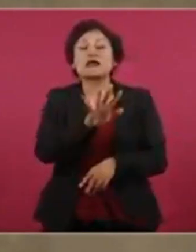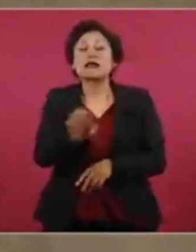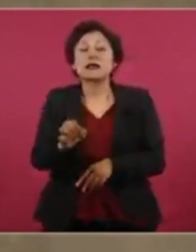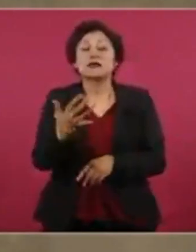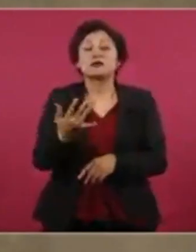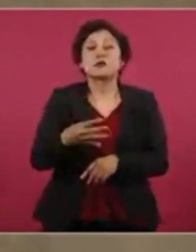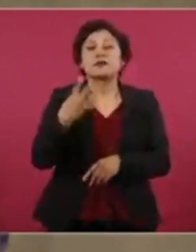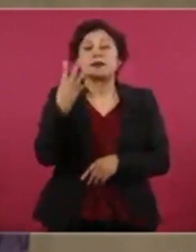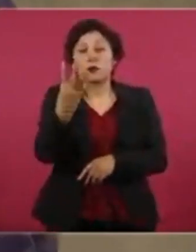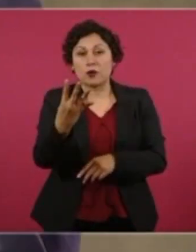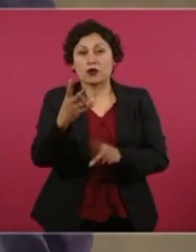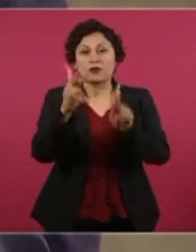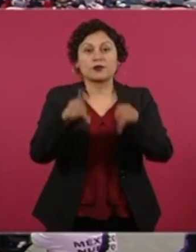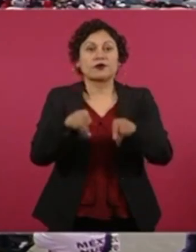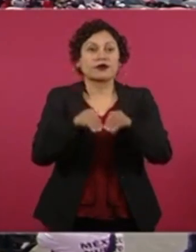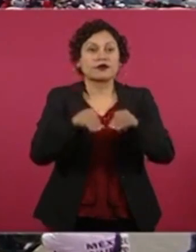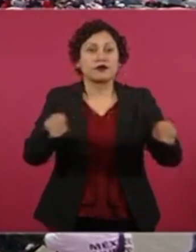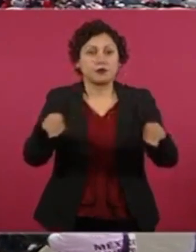1.554 kilómetros,